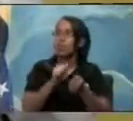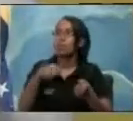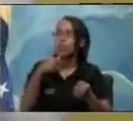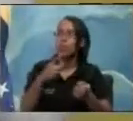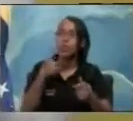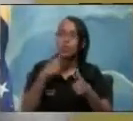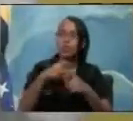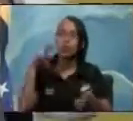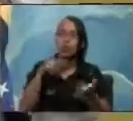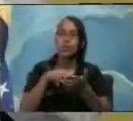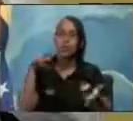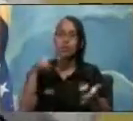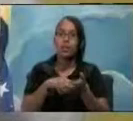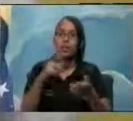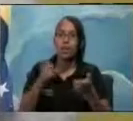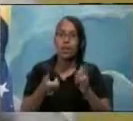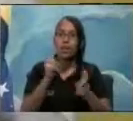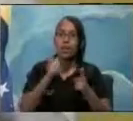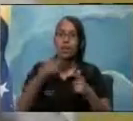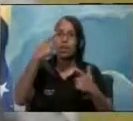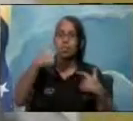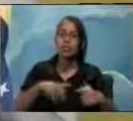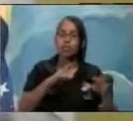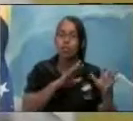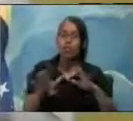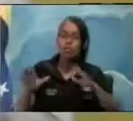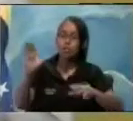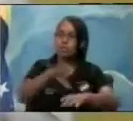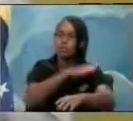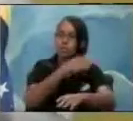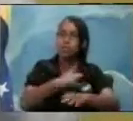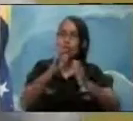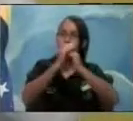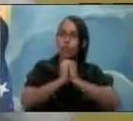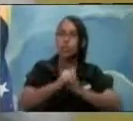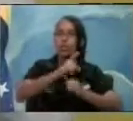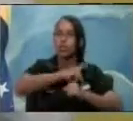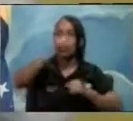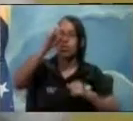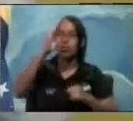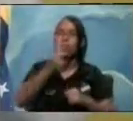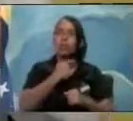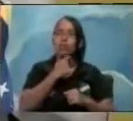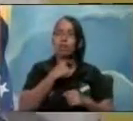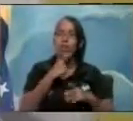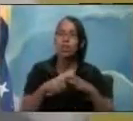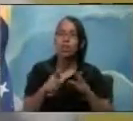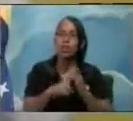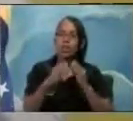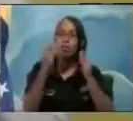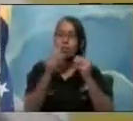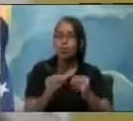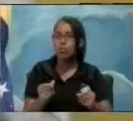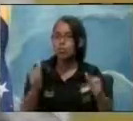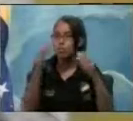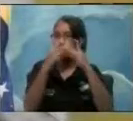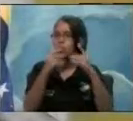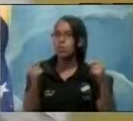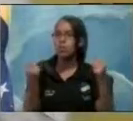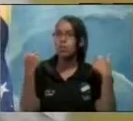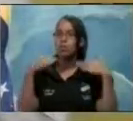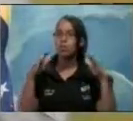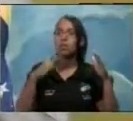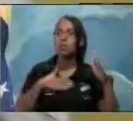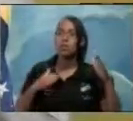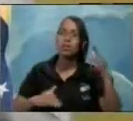demás brincaban y saltaban, aunque soy músico, adorador de Dios, bueno, me gustaba así la cosa como muy solemne, quizás me llené un